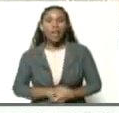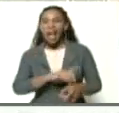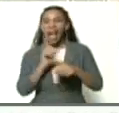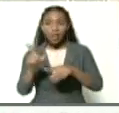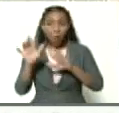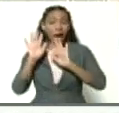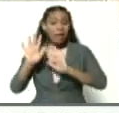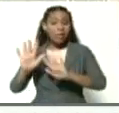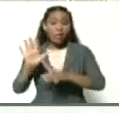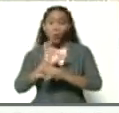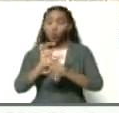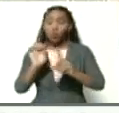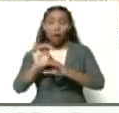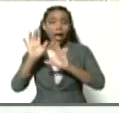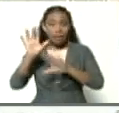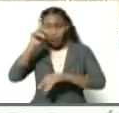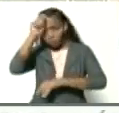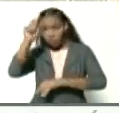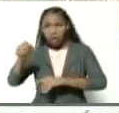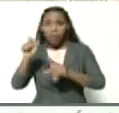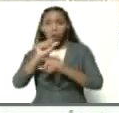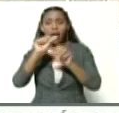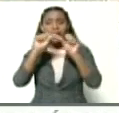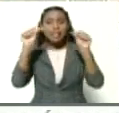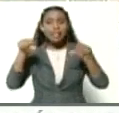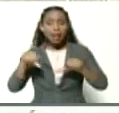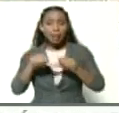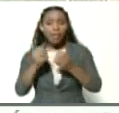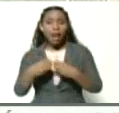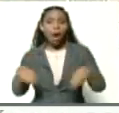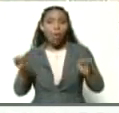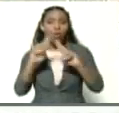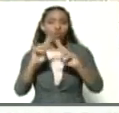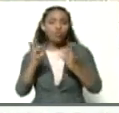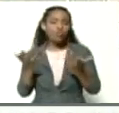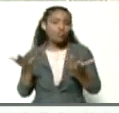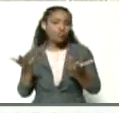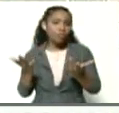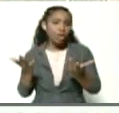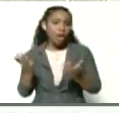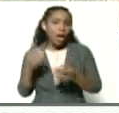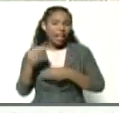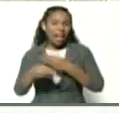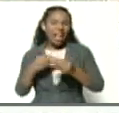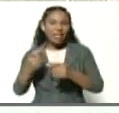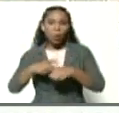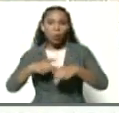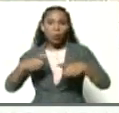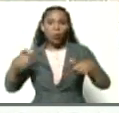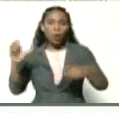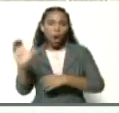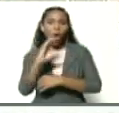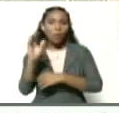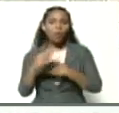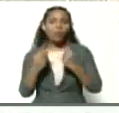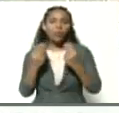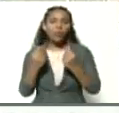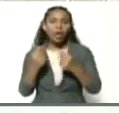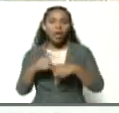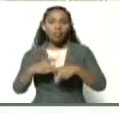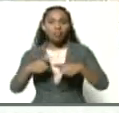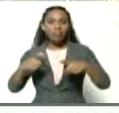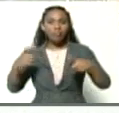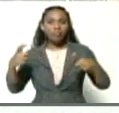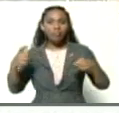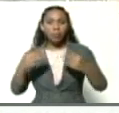es así conocido y reconocido por el sistema de Naciones Unidas. Lo que hace crecer en Colombia la economía es el crecimiento